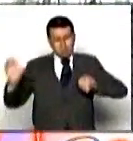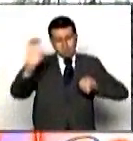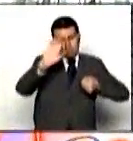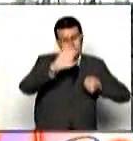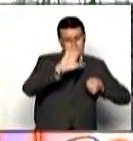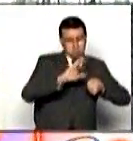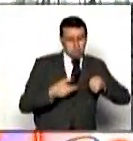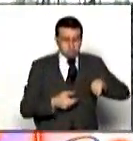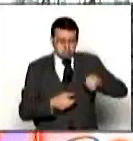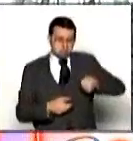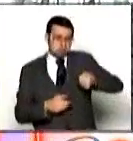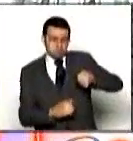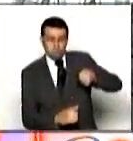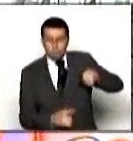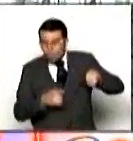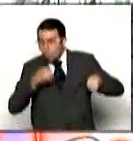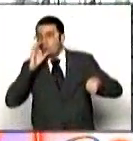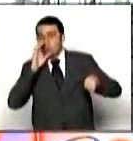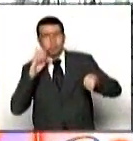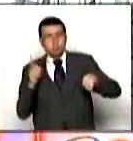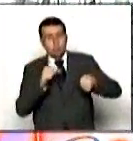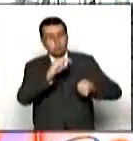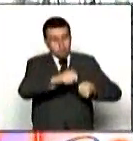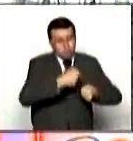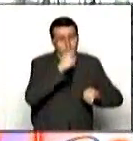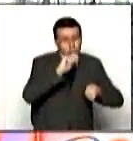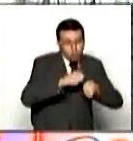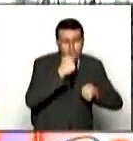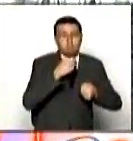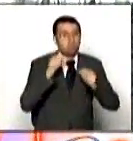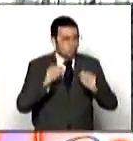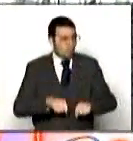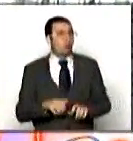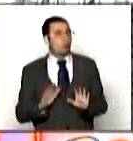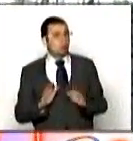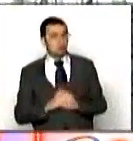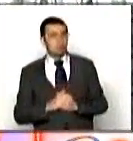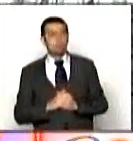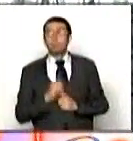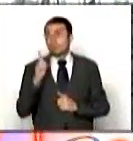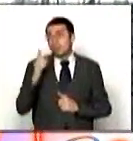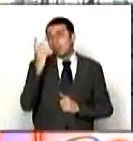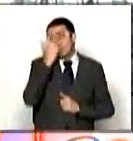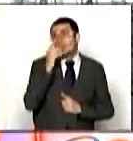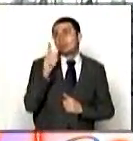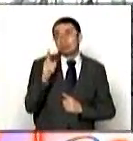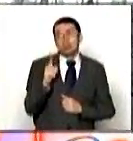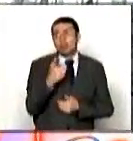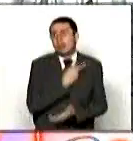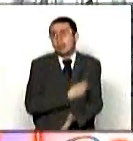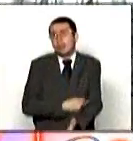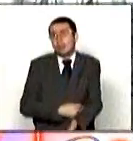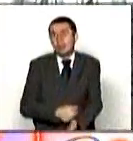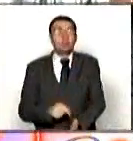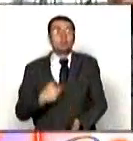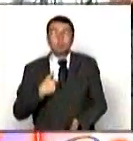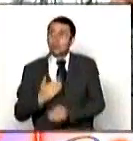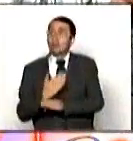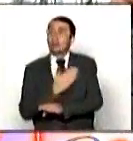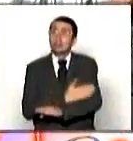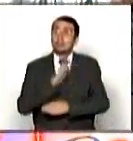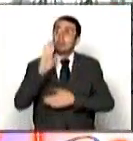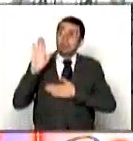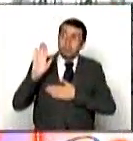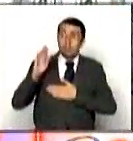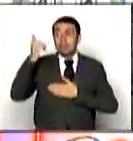que tengamos una buena digestión. Doctor Rosero, el niño puede tomar desde... Sí, dime Iván. Bueno, no, qué pena que le interrumpa. Ese, como había prometido que íbamos a sacar